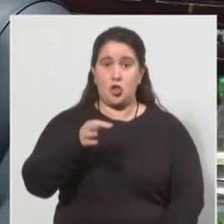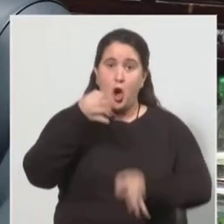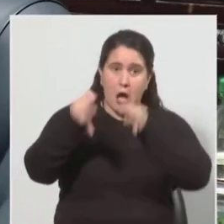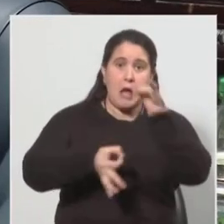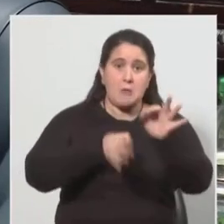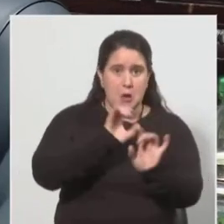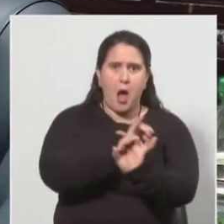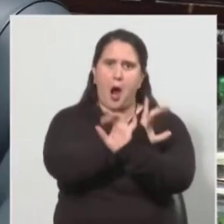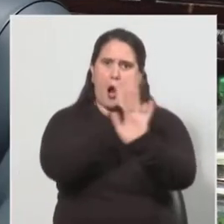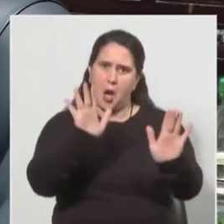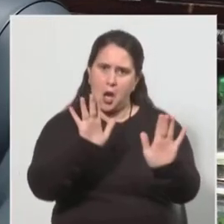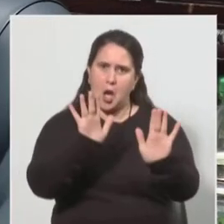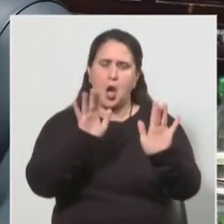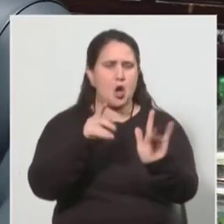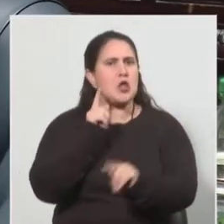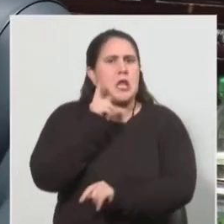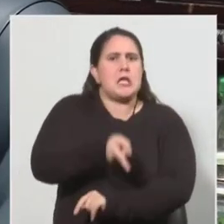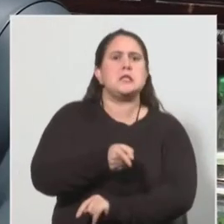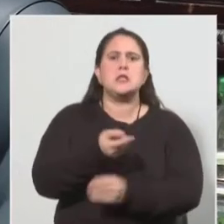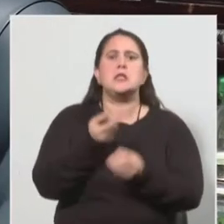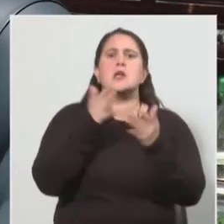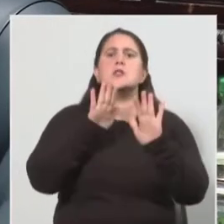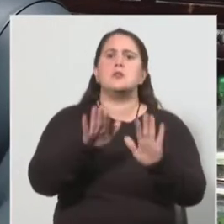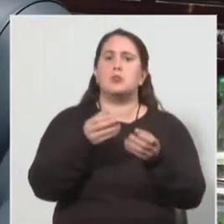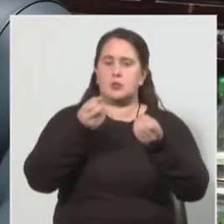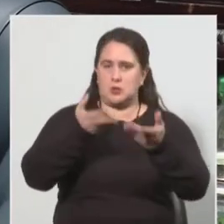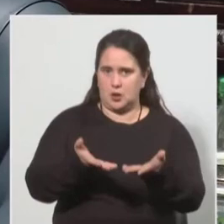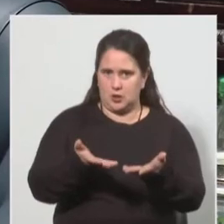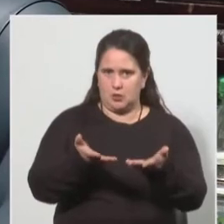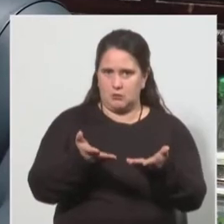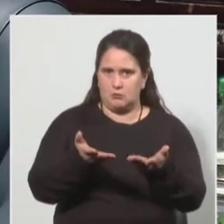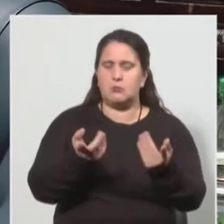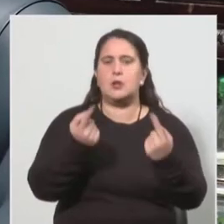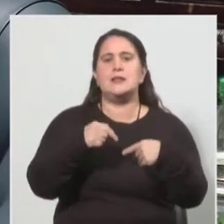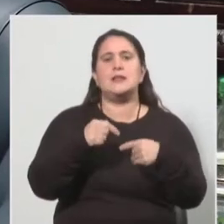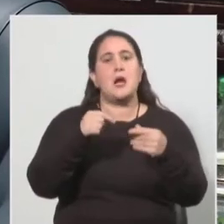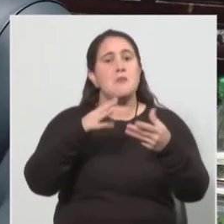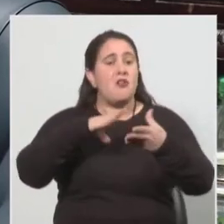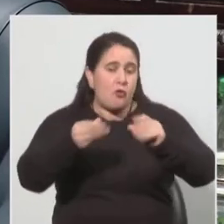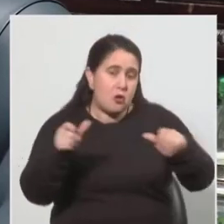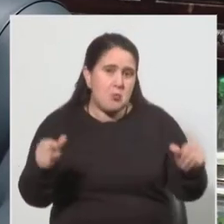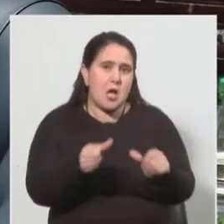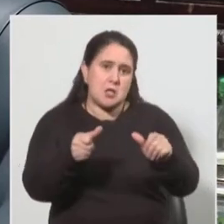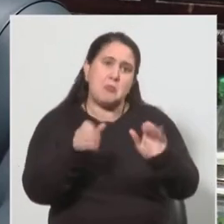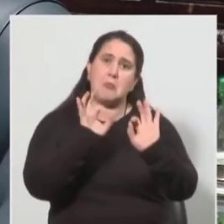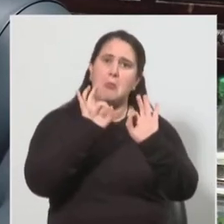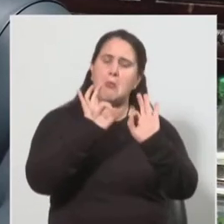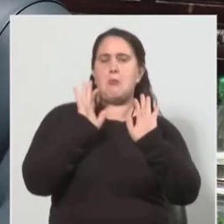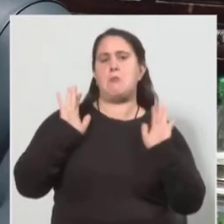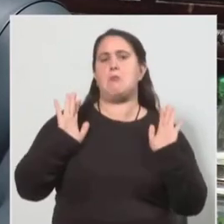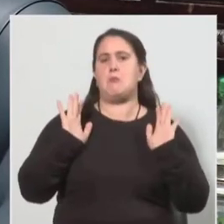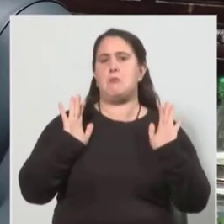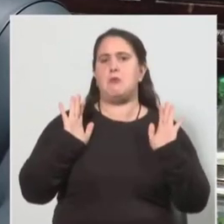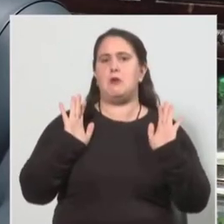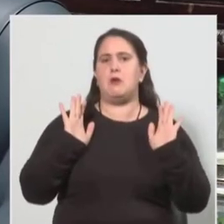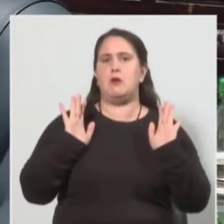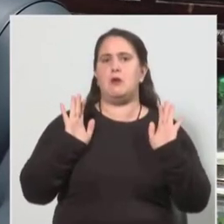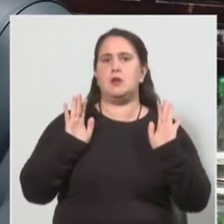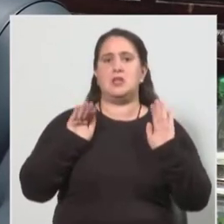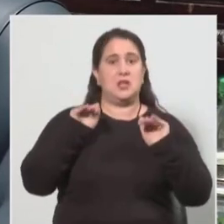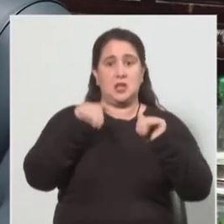claras para explicar sus decisiones y los procedimientos llevados adelante, bien, y